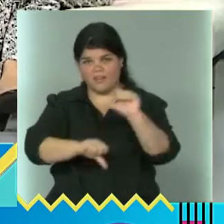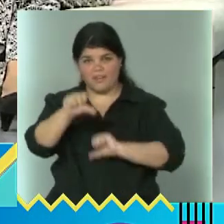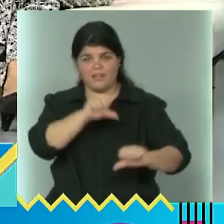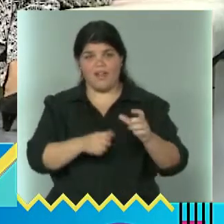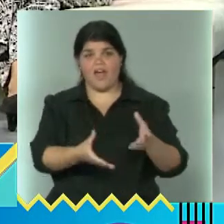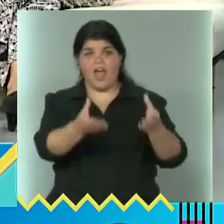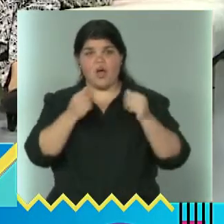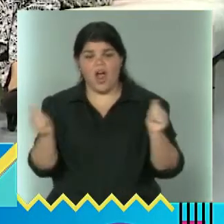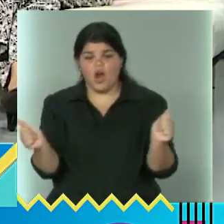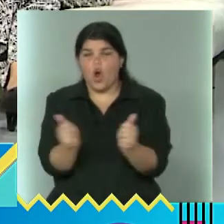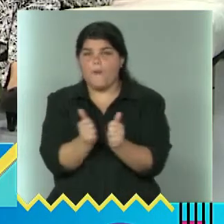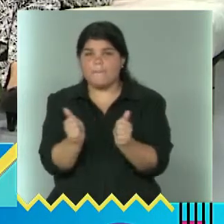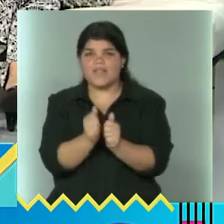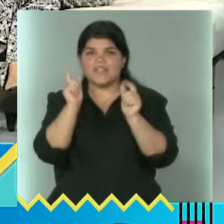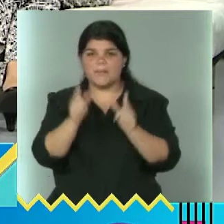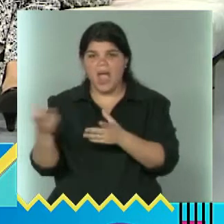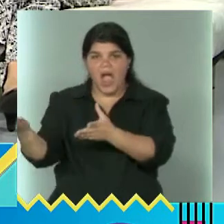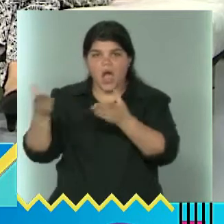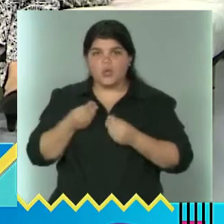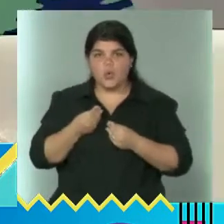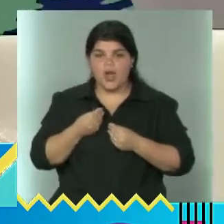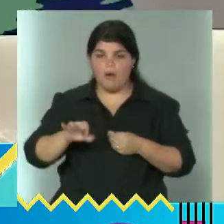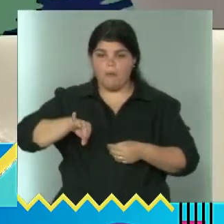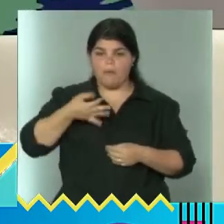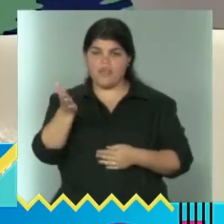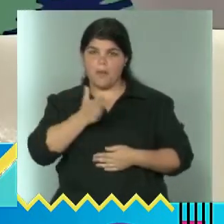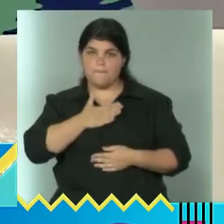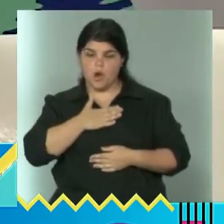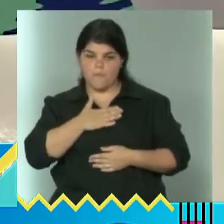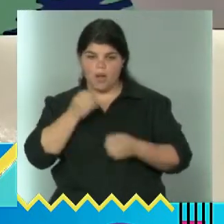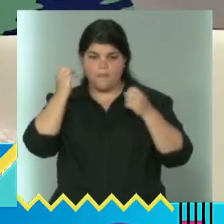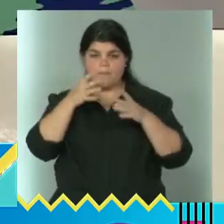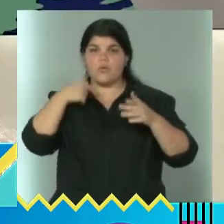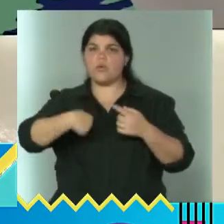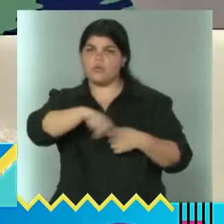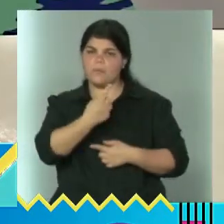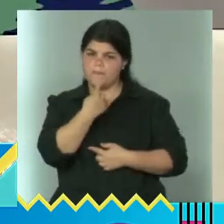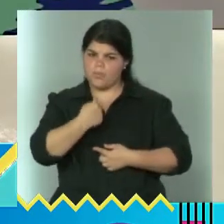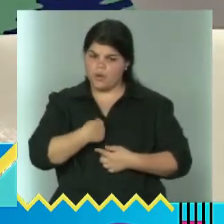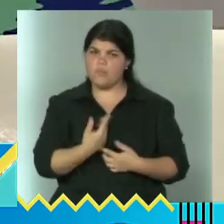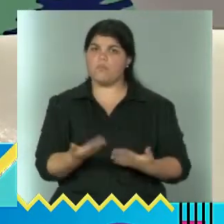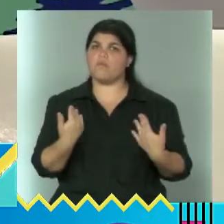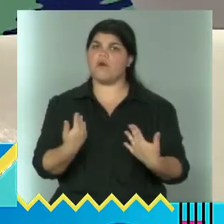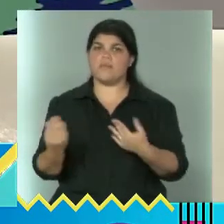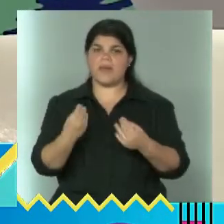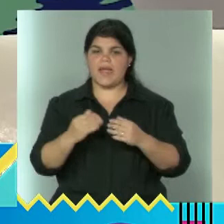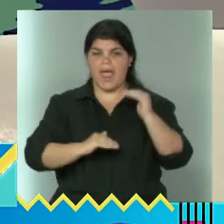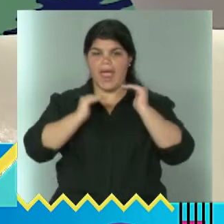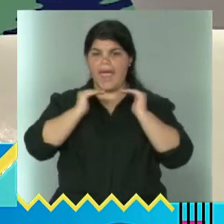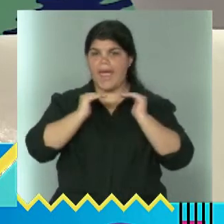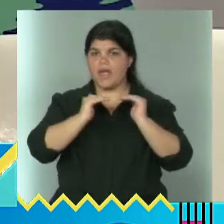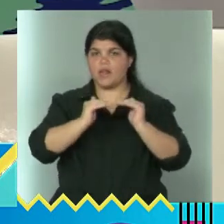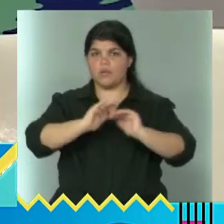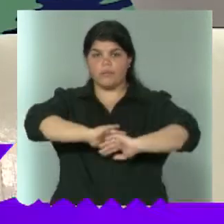todas las cosas va a despertar y va a iluminar áreas de nuestra vida donde nosotros nos podemos cuestionar para salir de este equilibrio actual